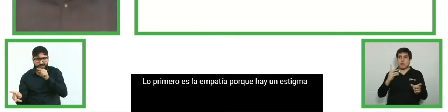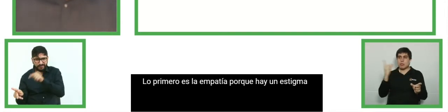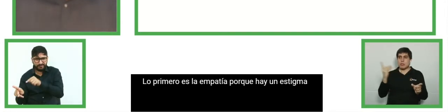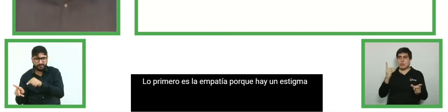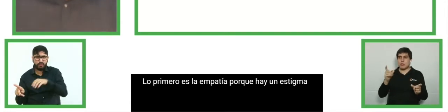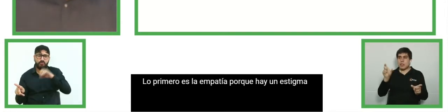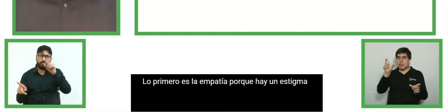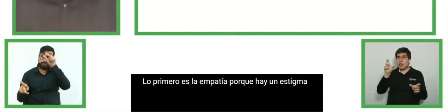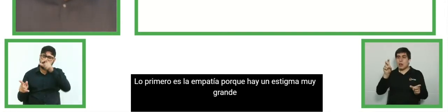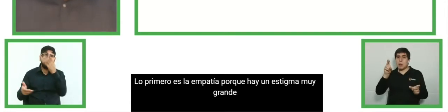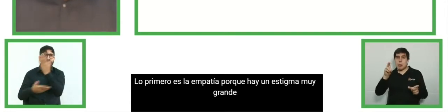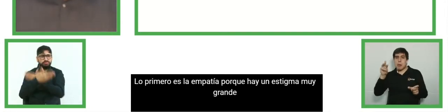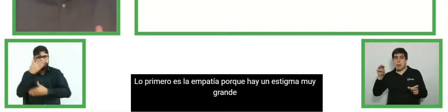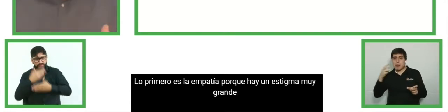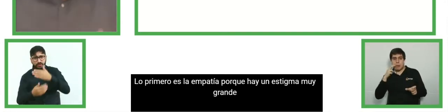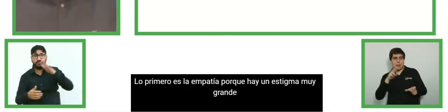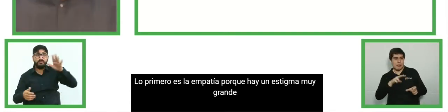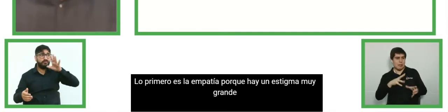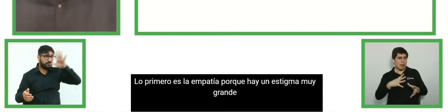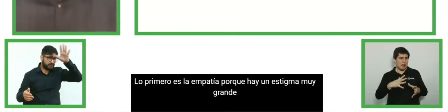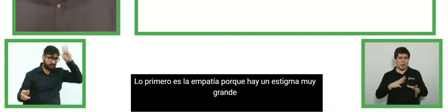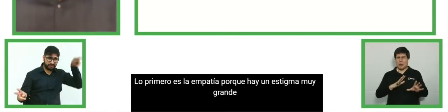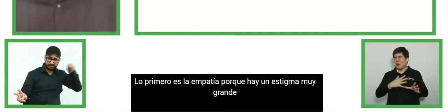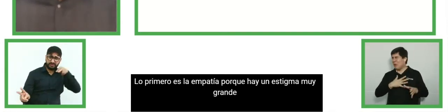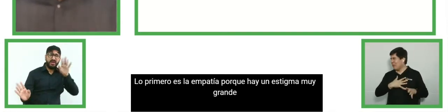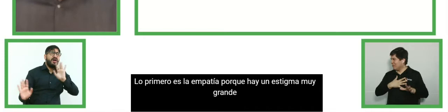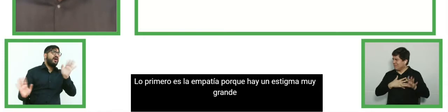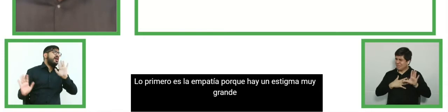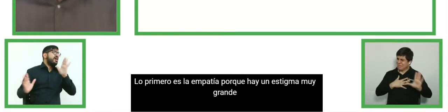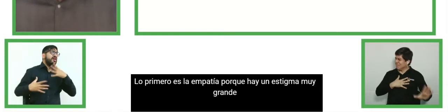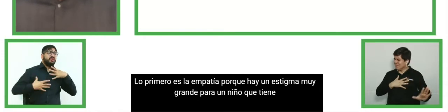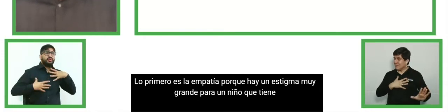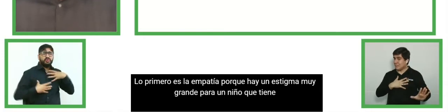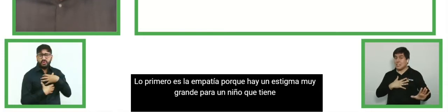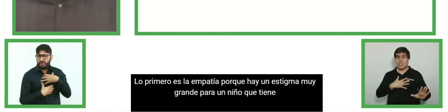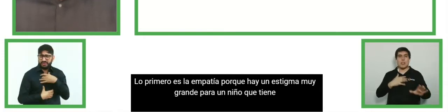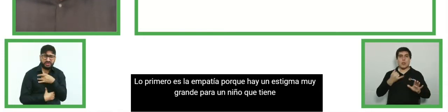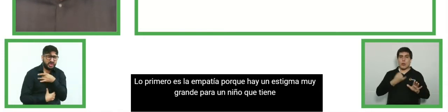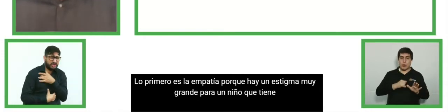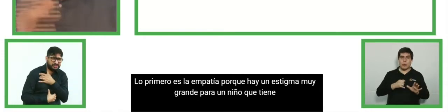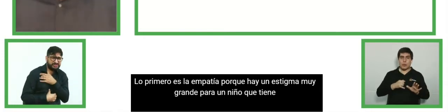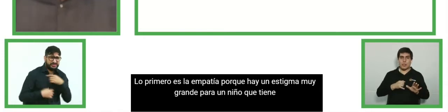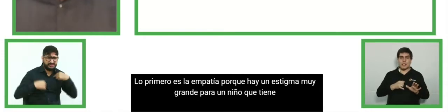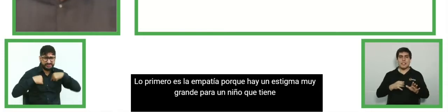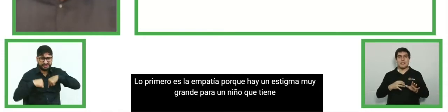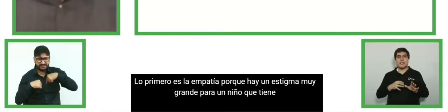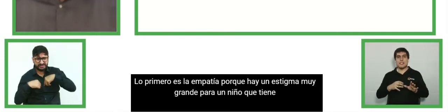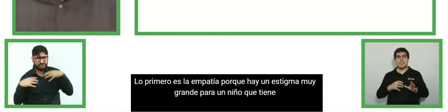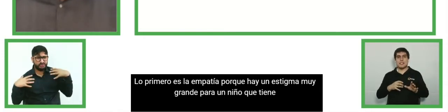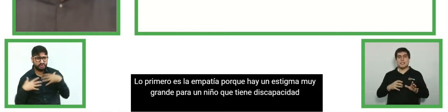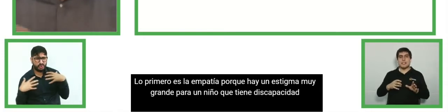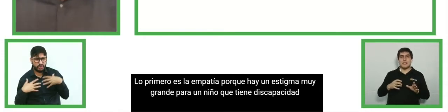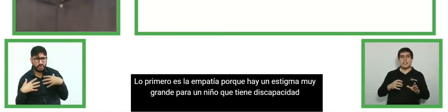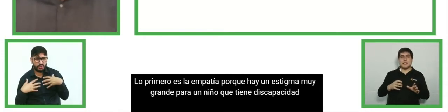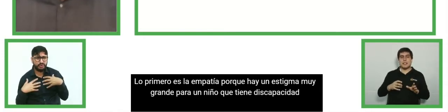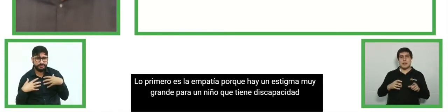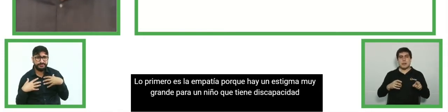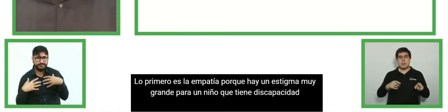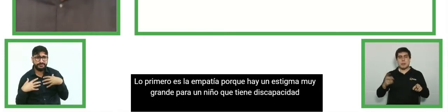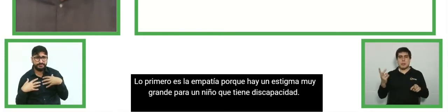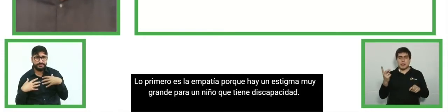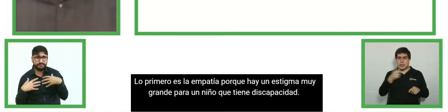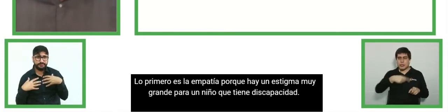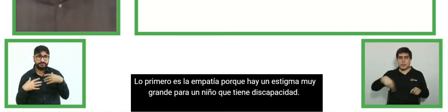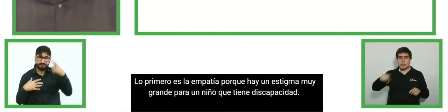es un estigma, especialmente con niños sordos. Queríamos que se entendiera en un ambiente virtual que podíamos